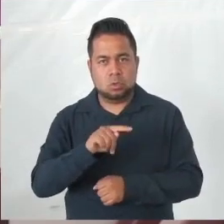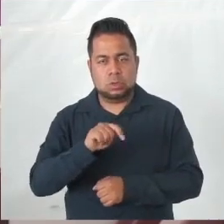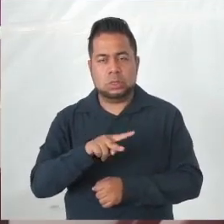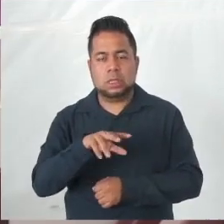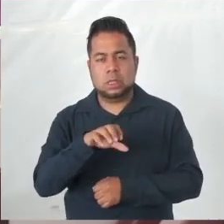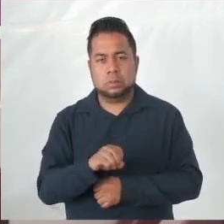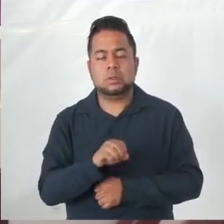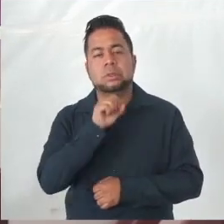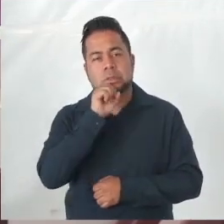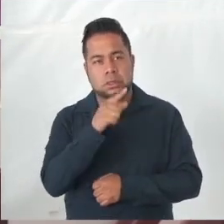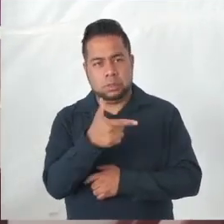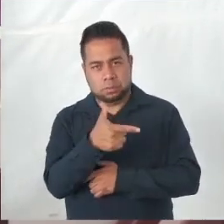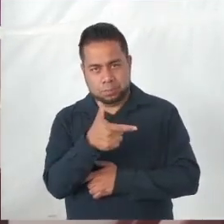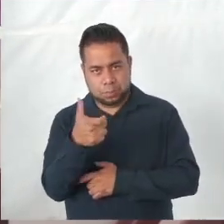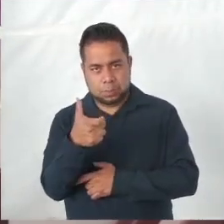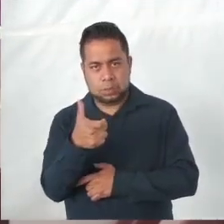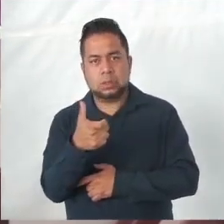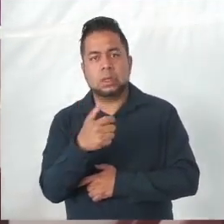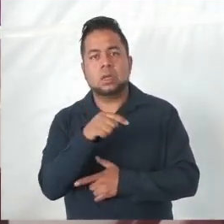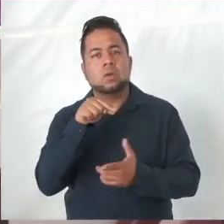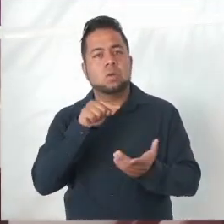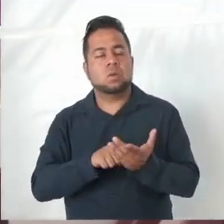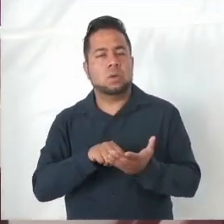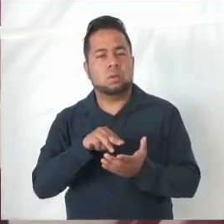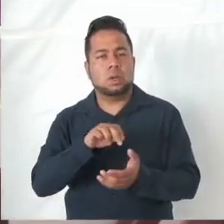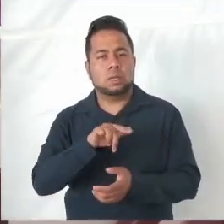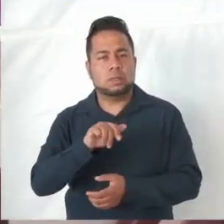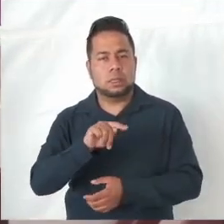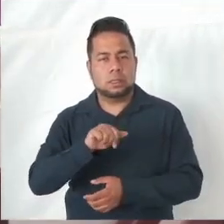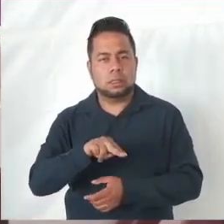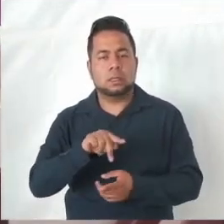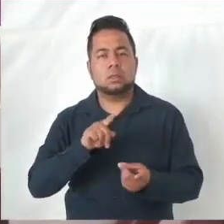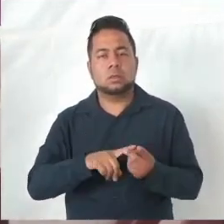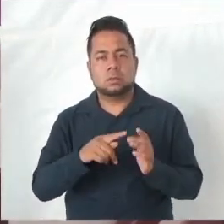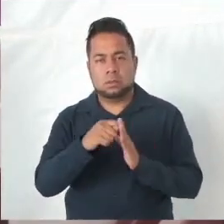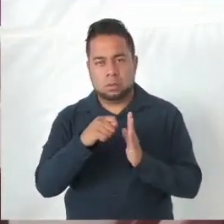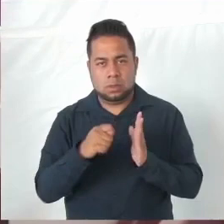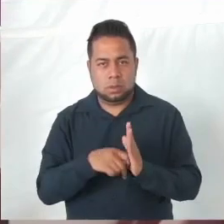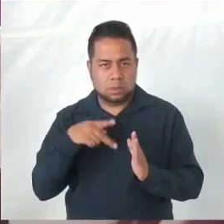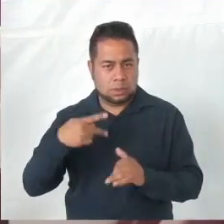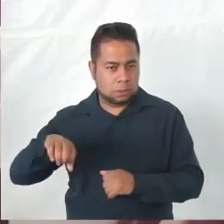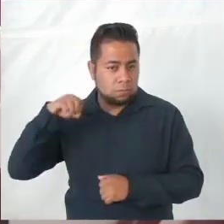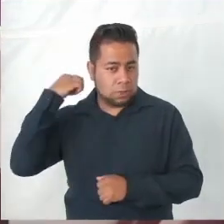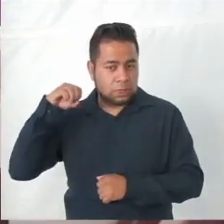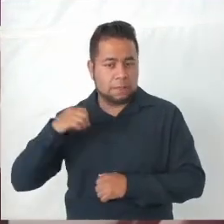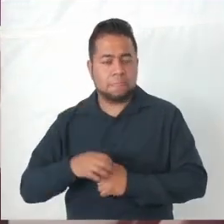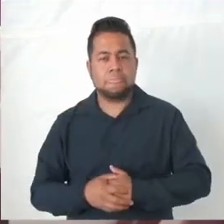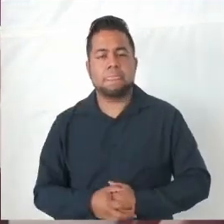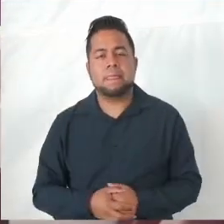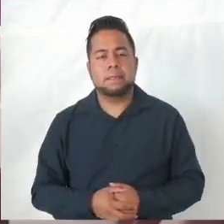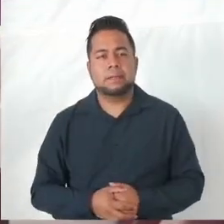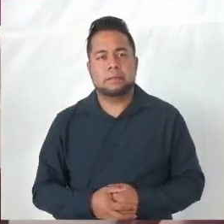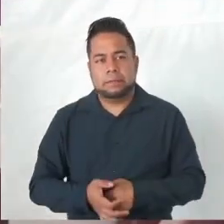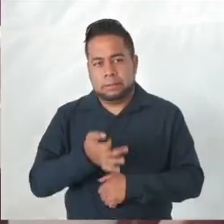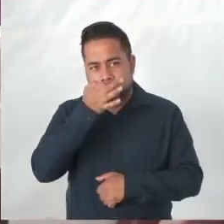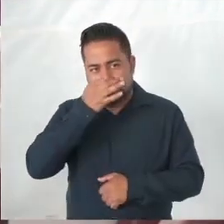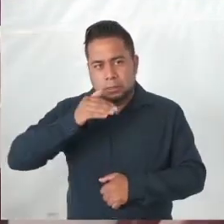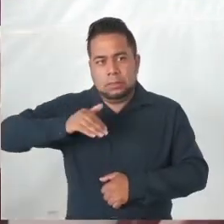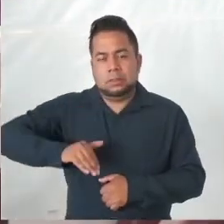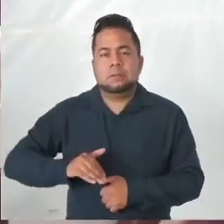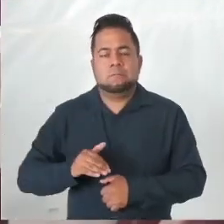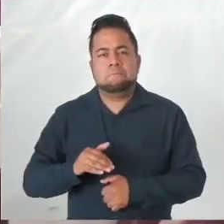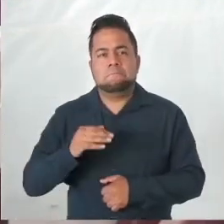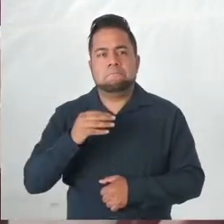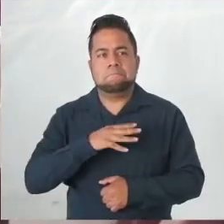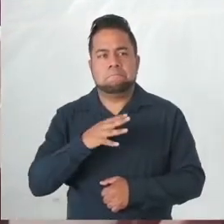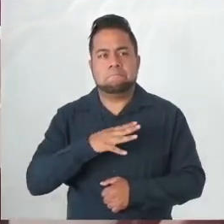Sánchez, fue asesinado en Morro Mazatlán de Santo Domingo, Tehuantepec, Oaxaca. Y recientemente